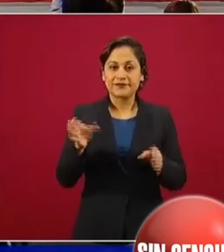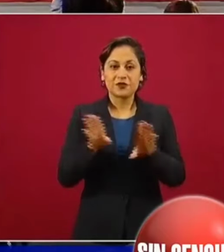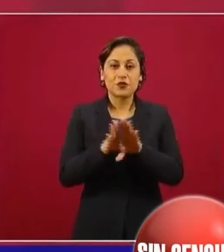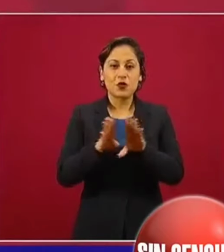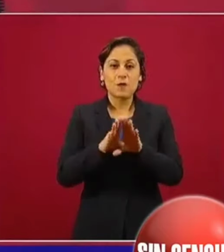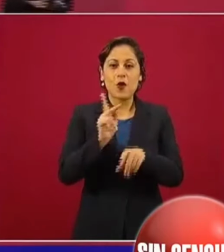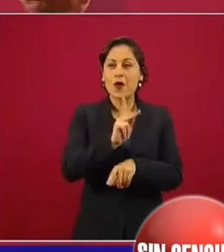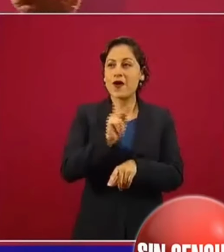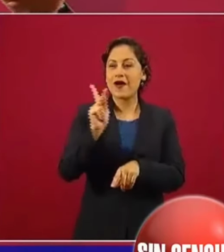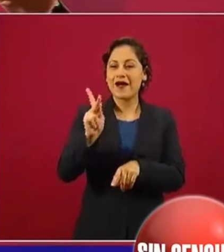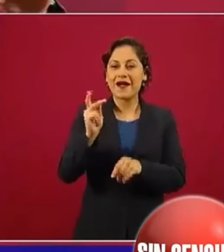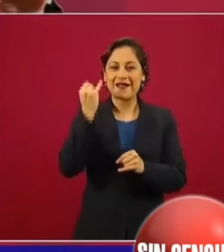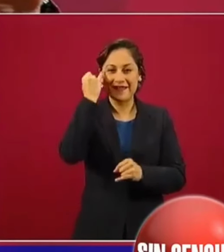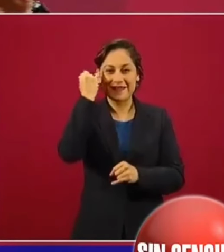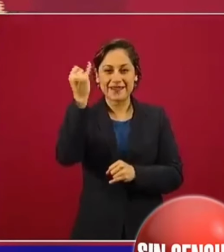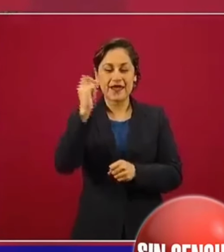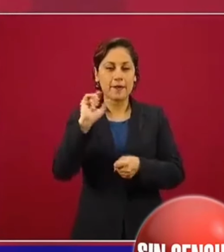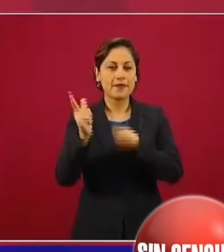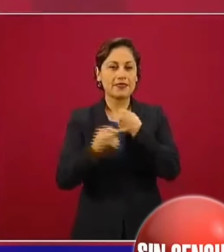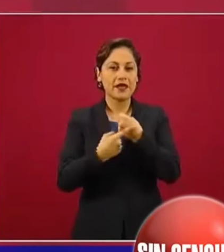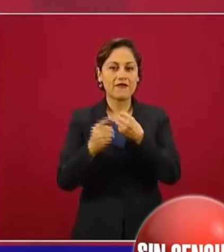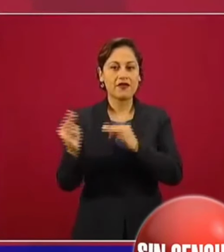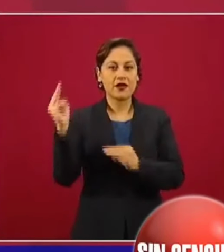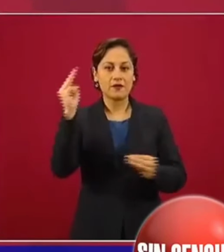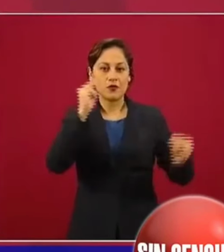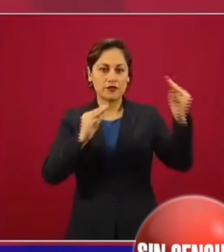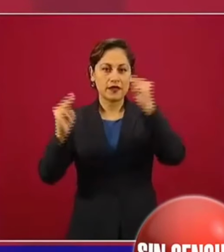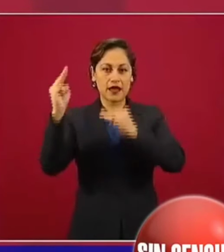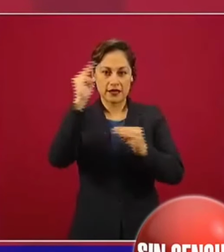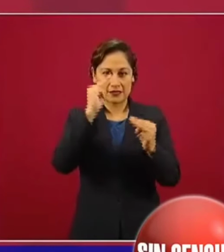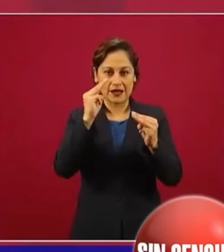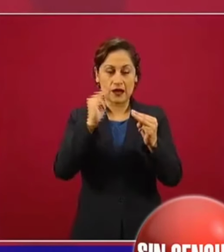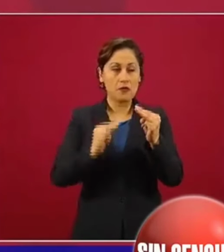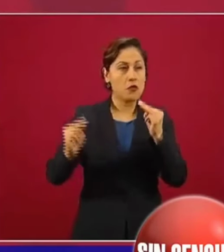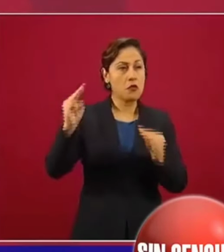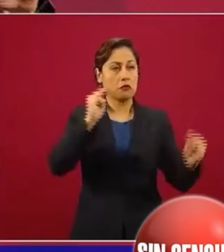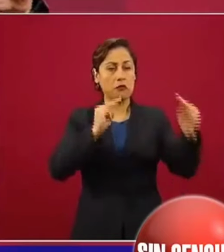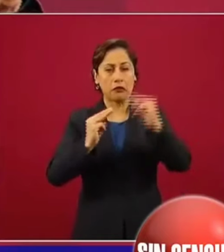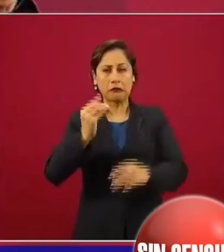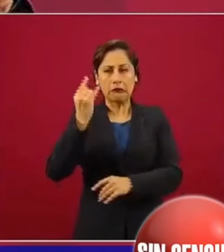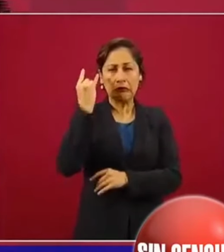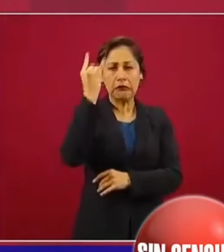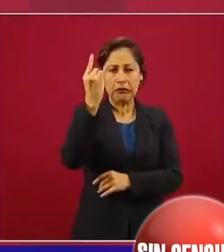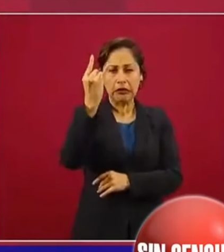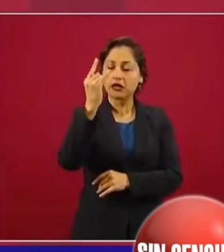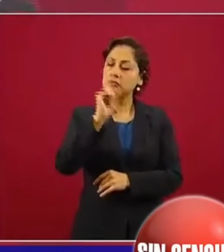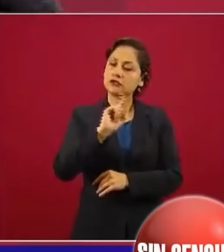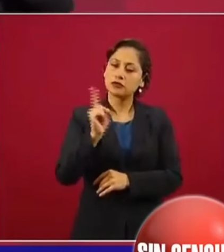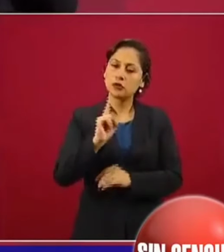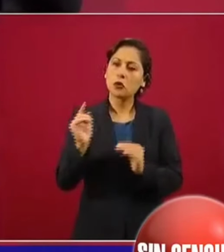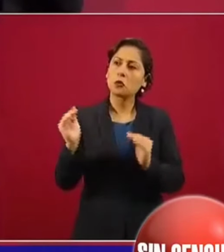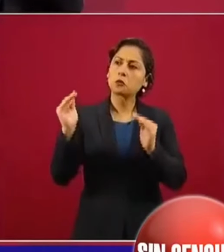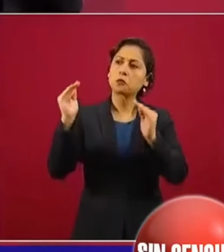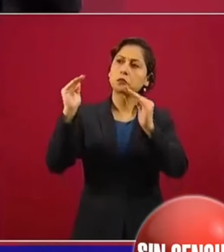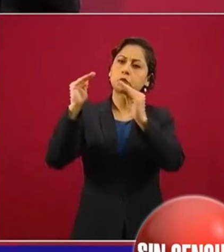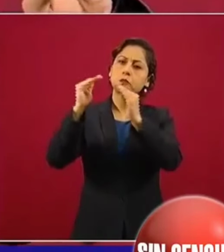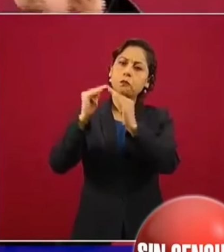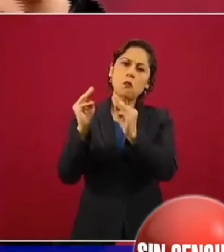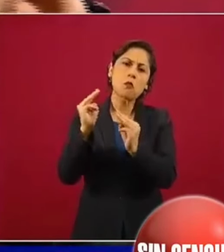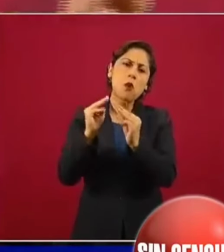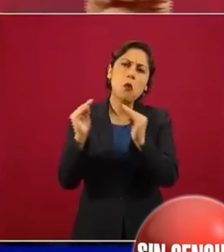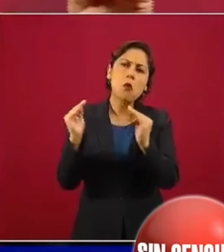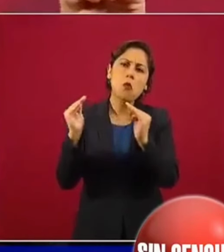es una colina, no es una montaña alta, pero de todos modos es una colina, de todos modos tiene una pendiente hacia arriba